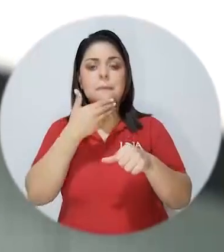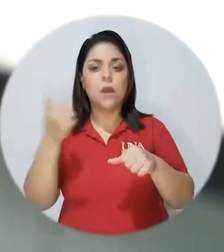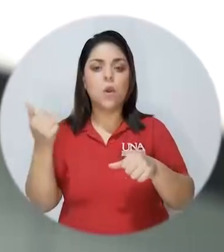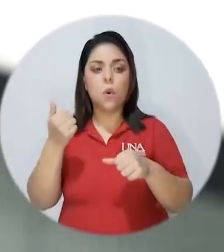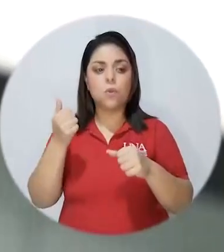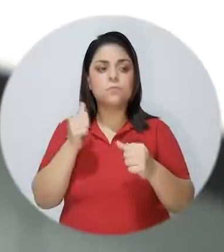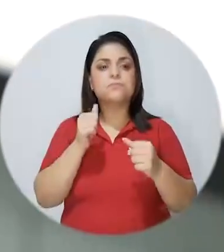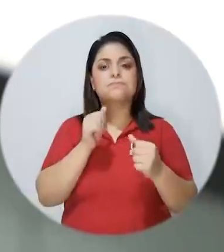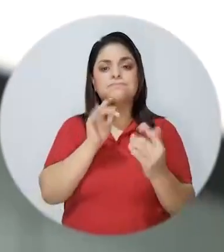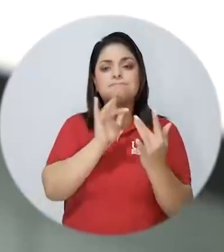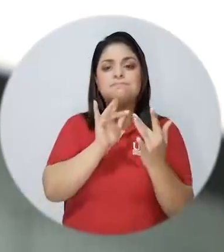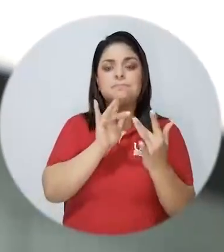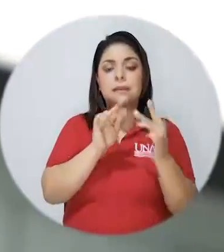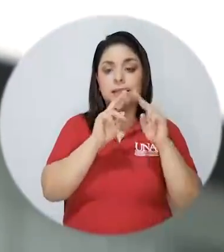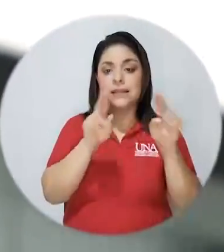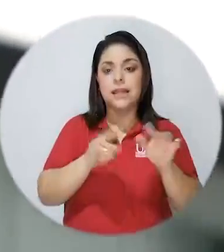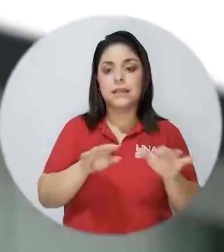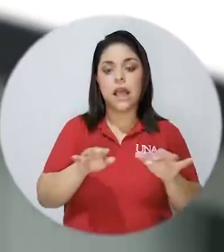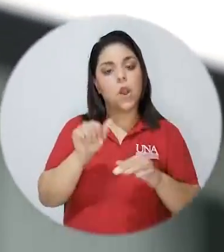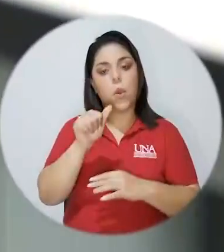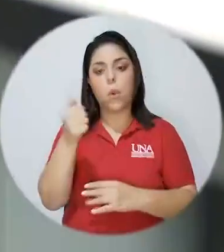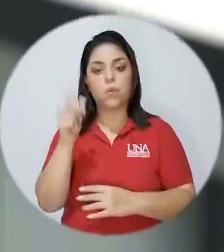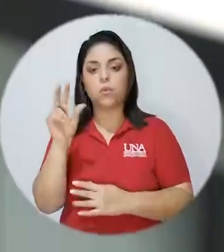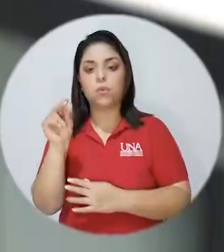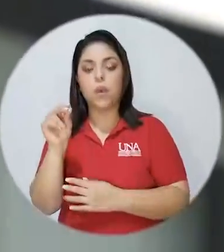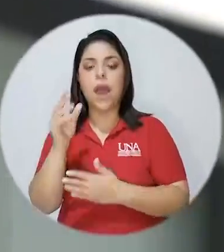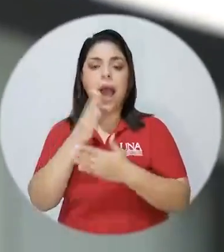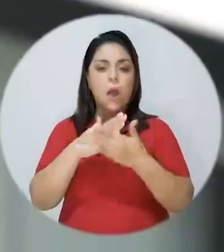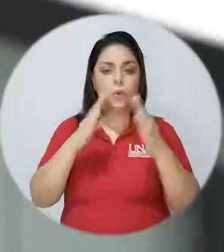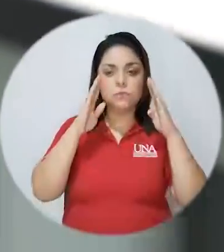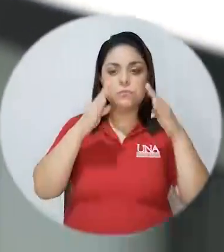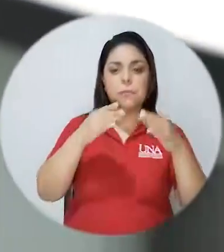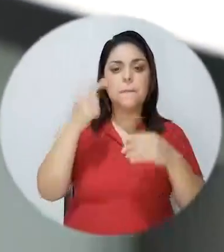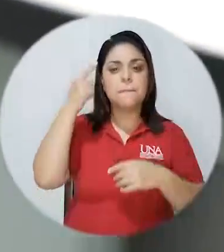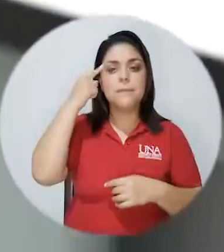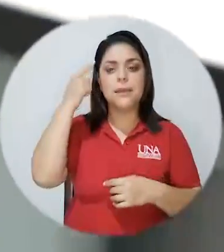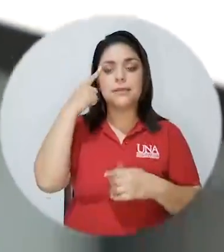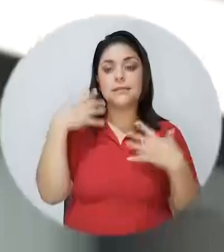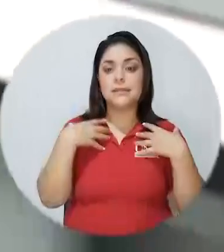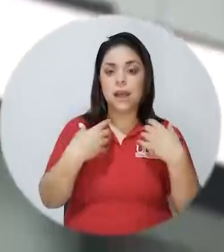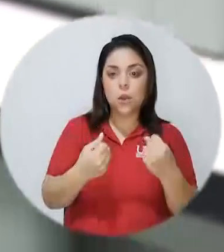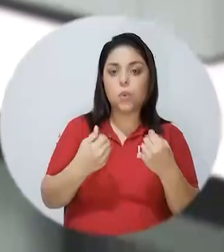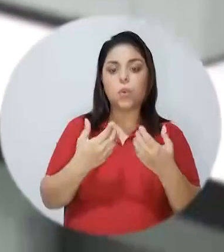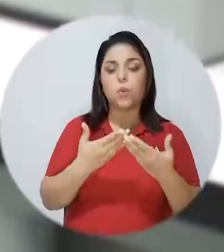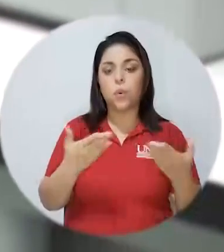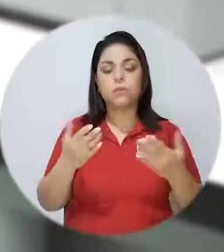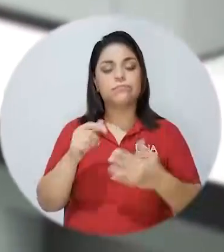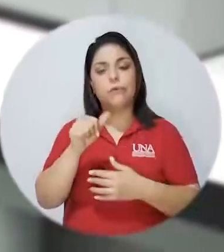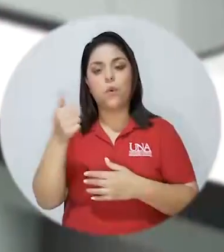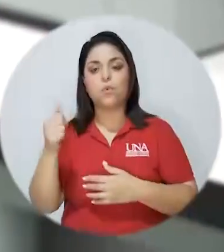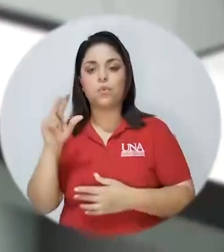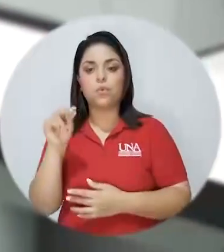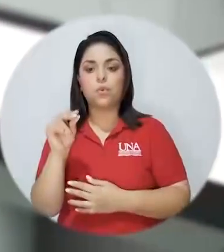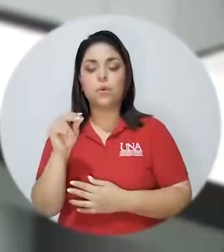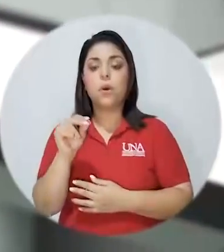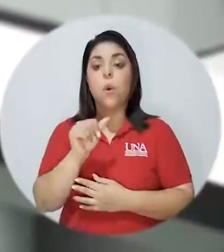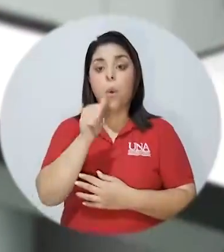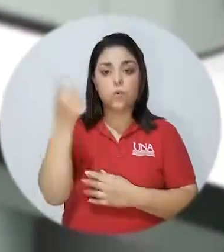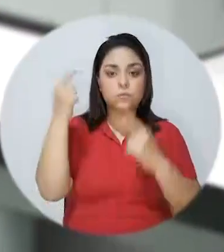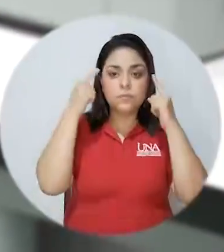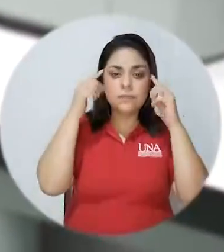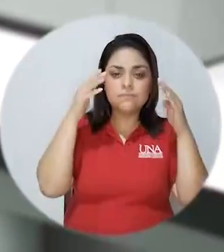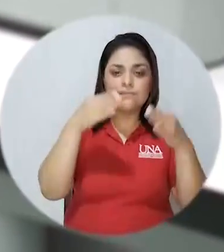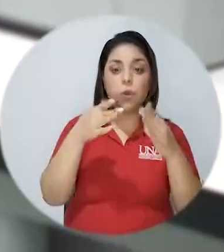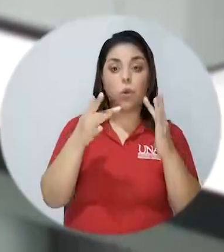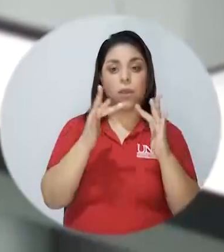desconexión digital, otros no. Algunos han considerado aspectos de seguridad y salud, otros no. Algunos han considerado aspectos de conectividad, otros no. Entonces,